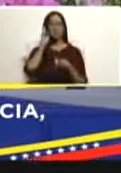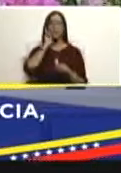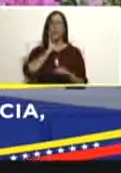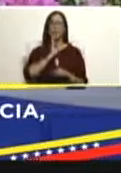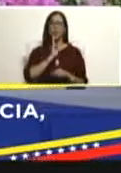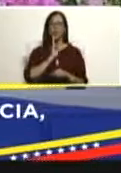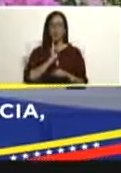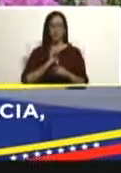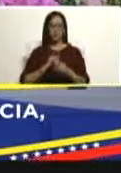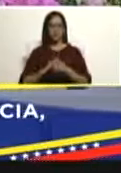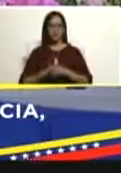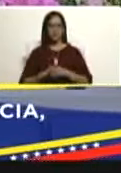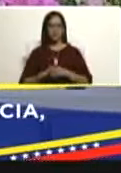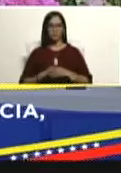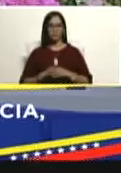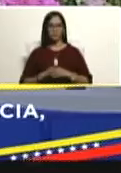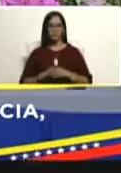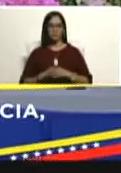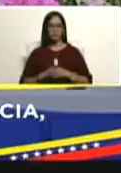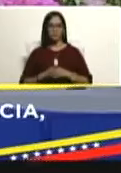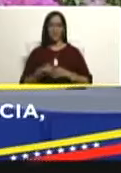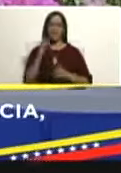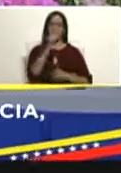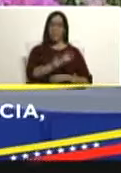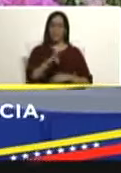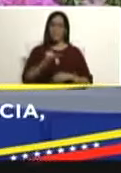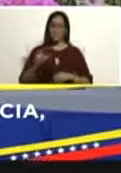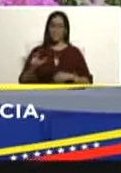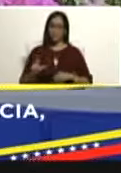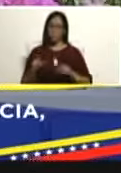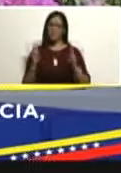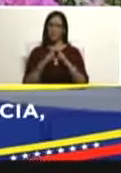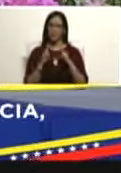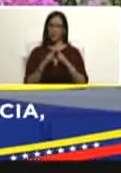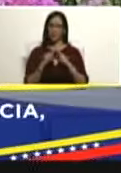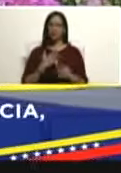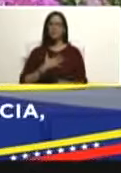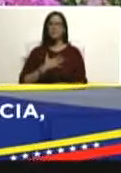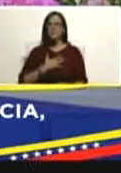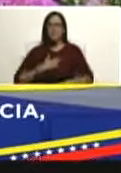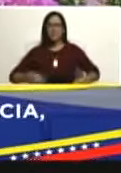Bolívar. De las personas que he conocido en mi vida,